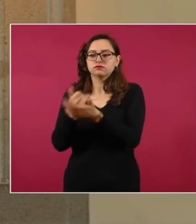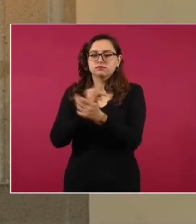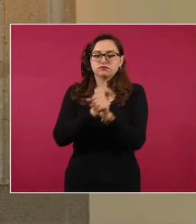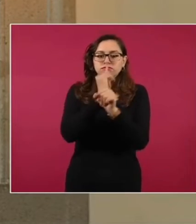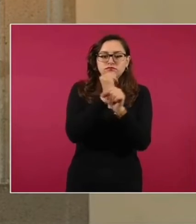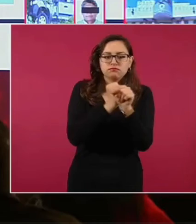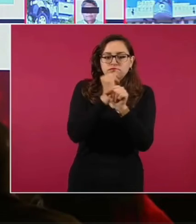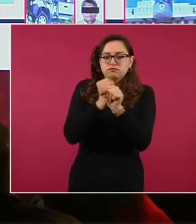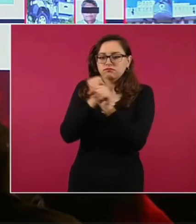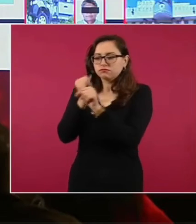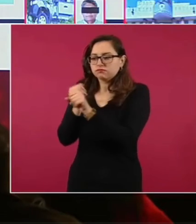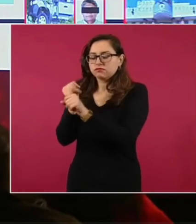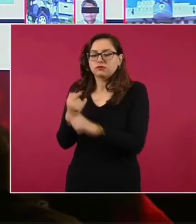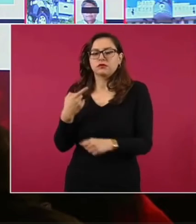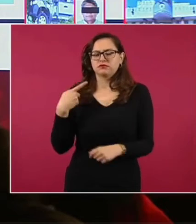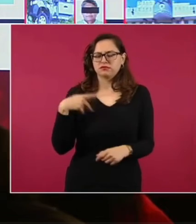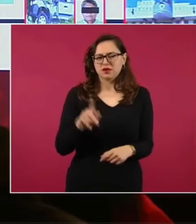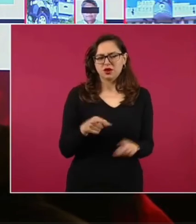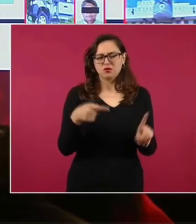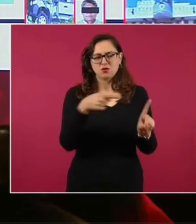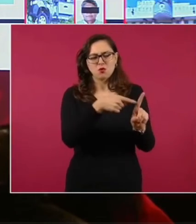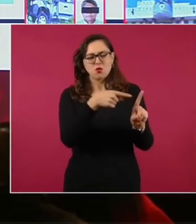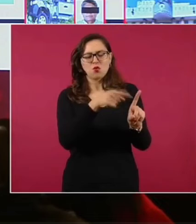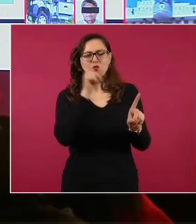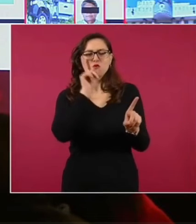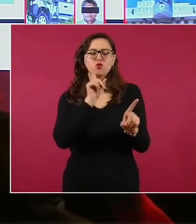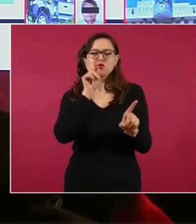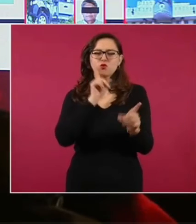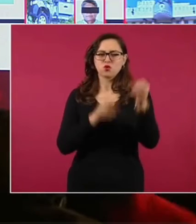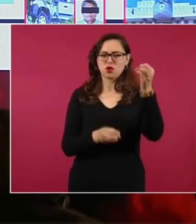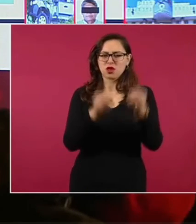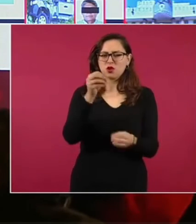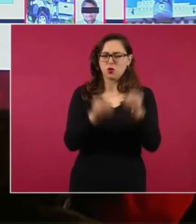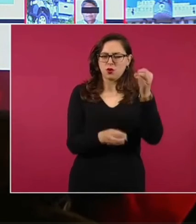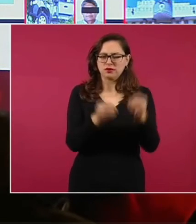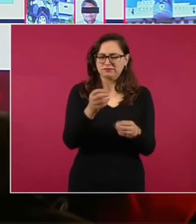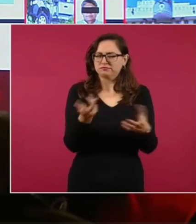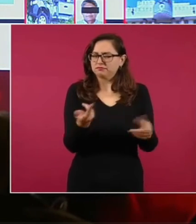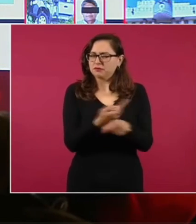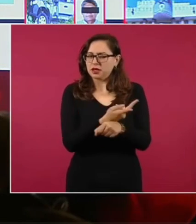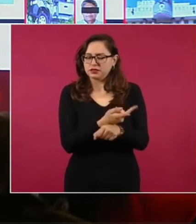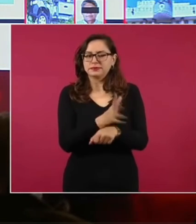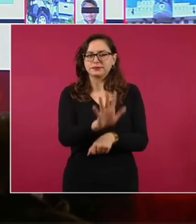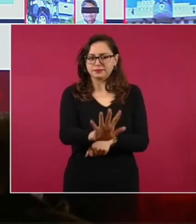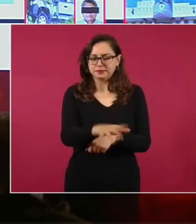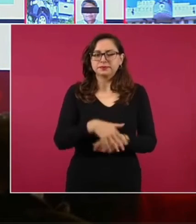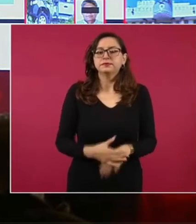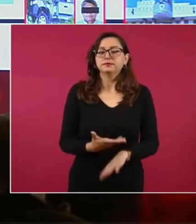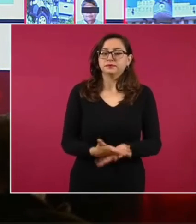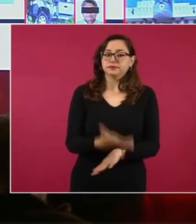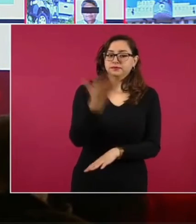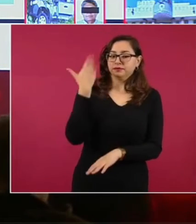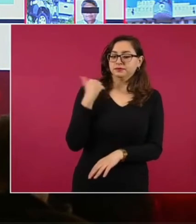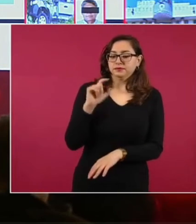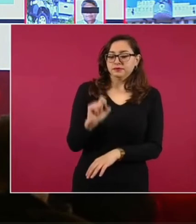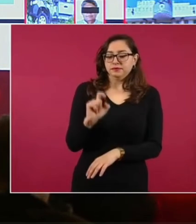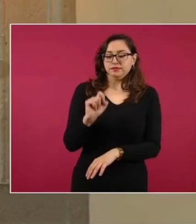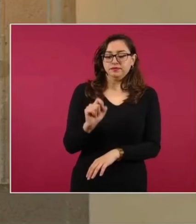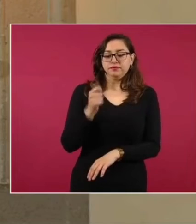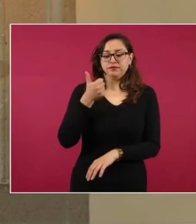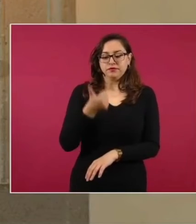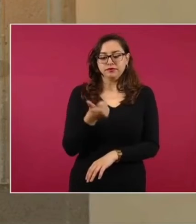importante señalar como antecedentes que el pasado 26 de julio, con